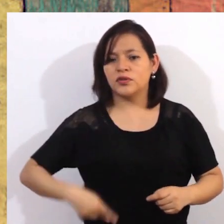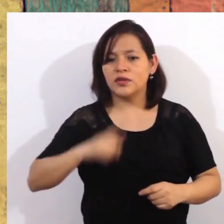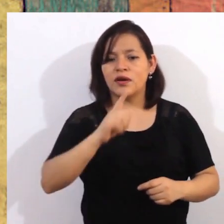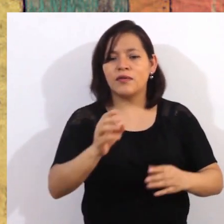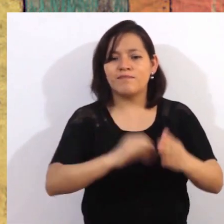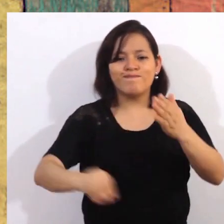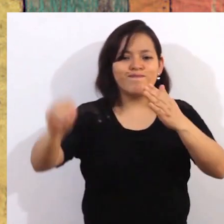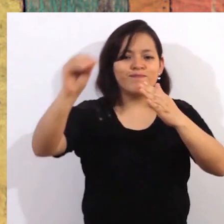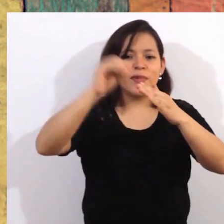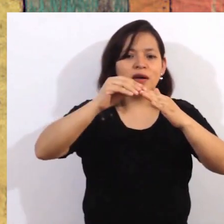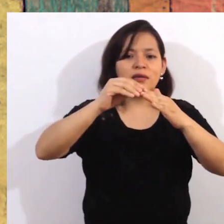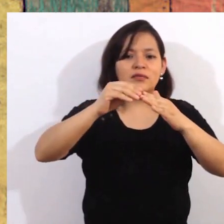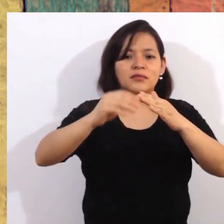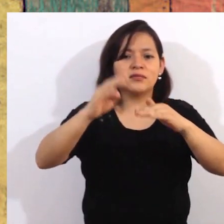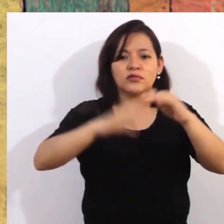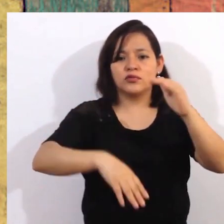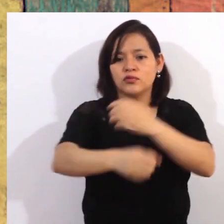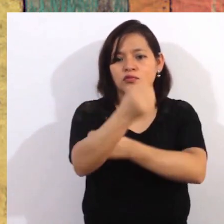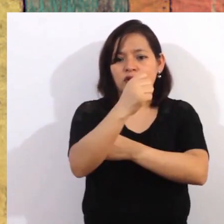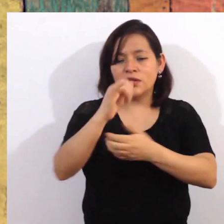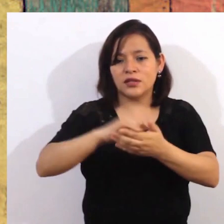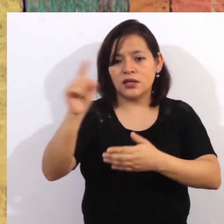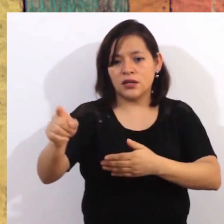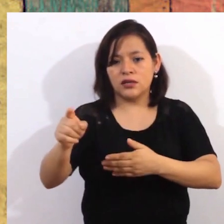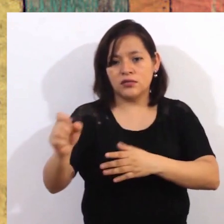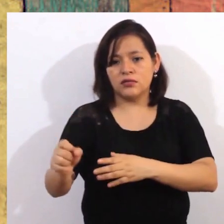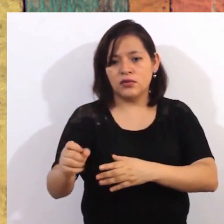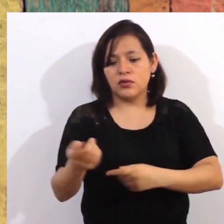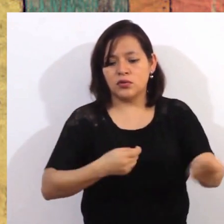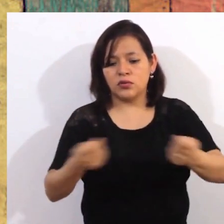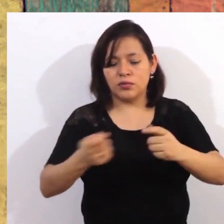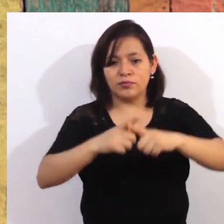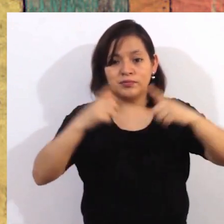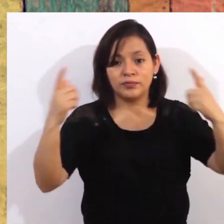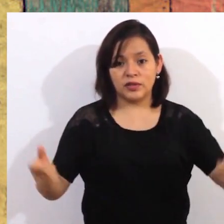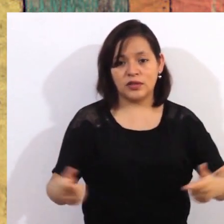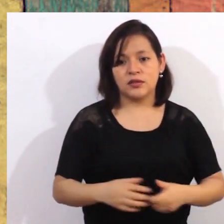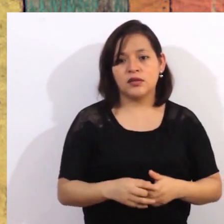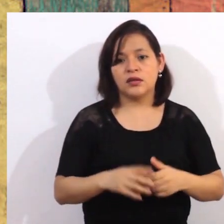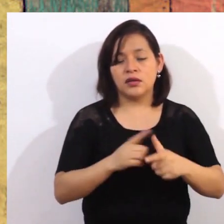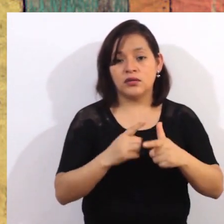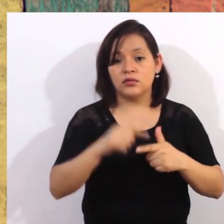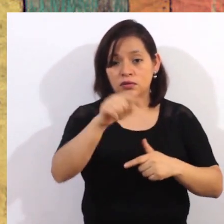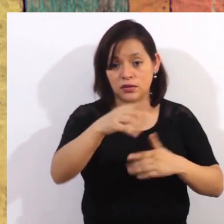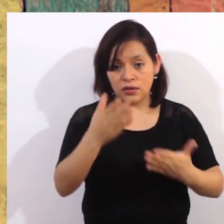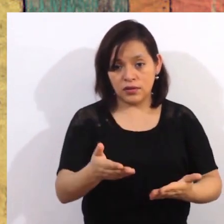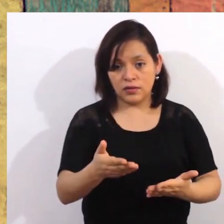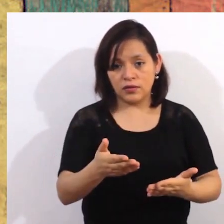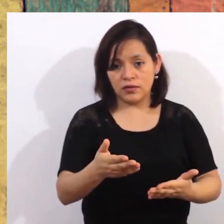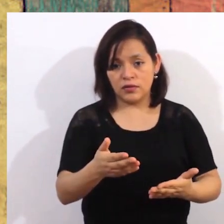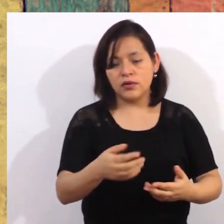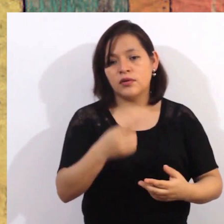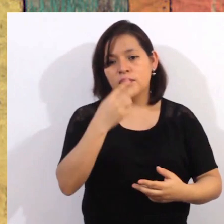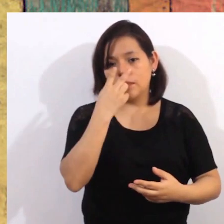él, y será poderoso, y su dominio será grande. Obviamente aquí podemos encontrar al principio es